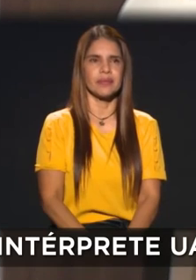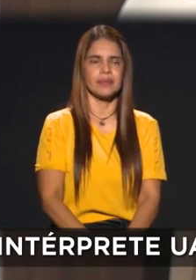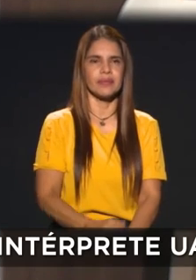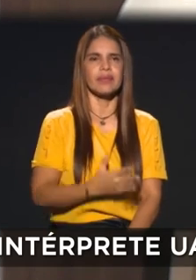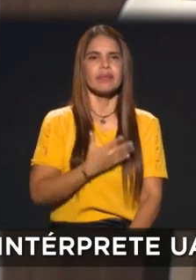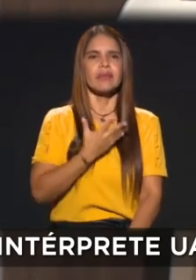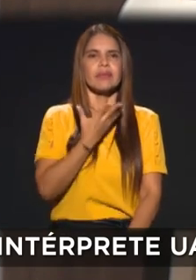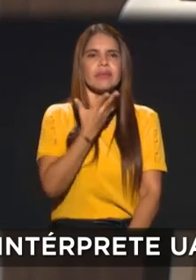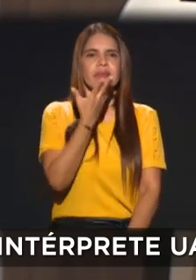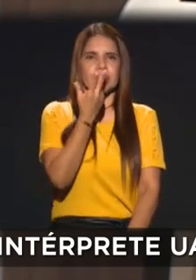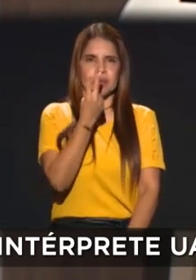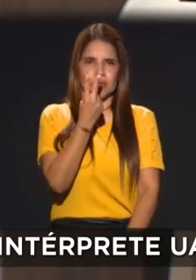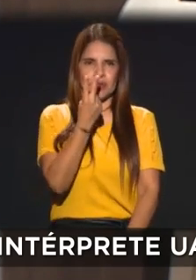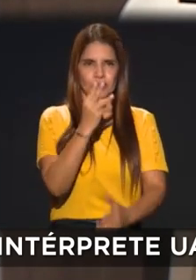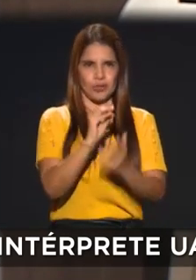fosas,